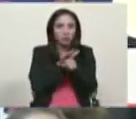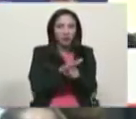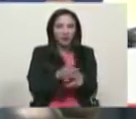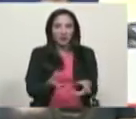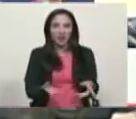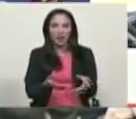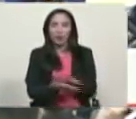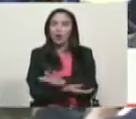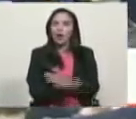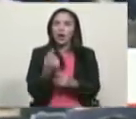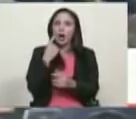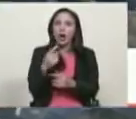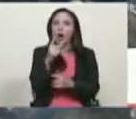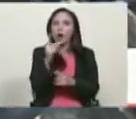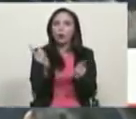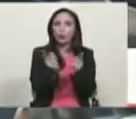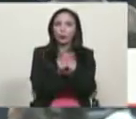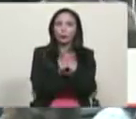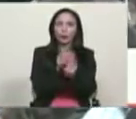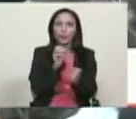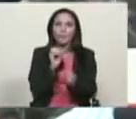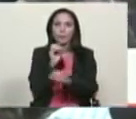Solamente nos han sacado un ratico